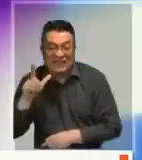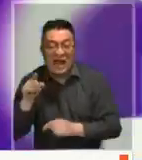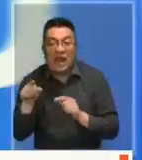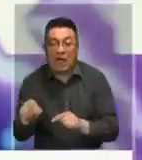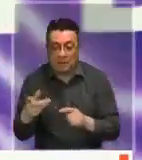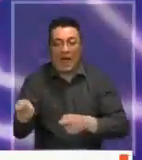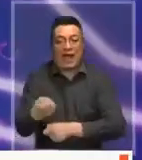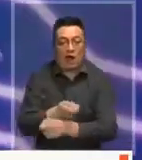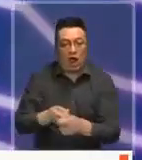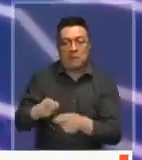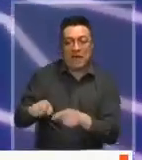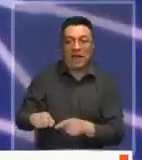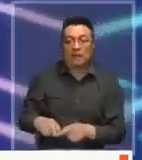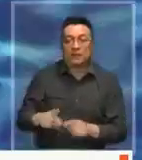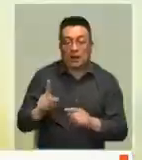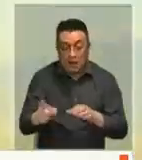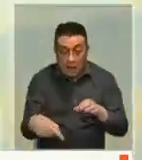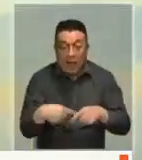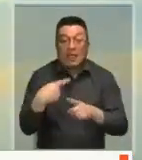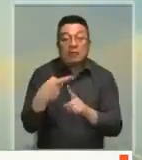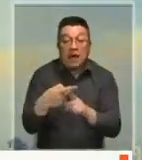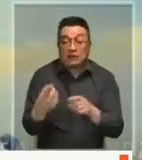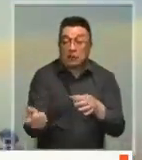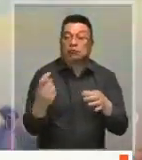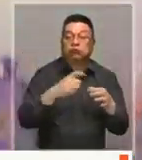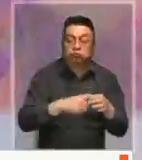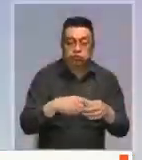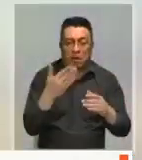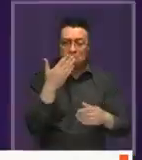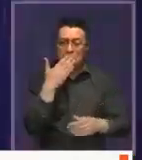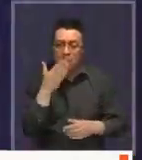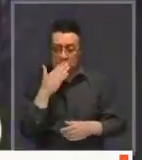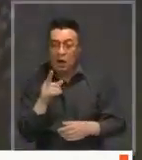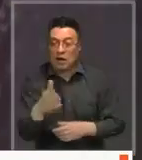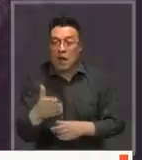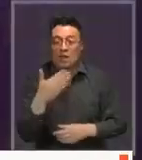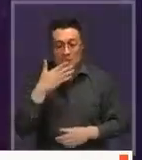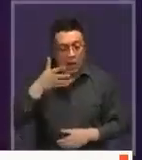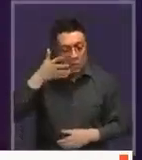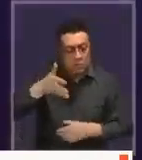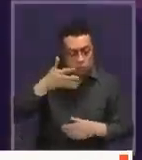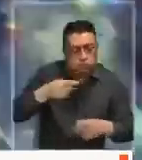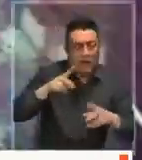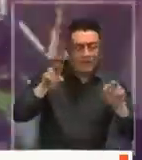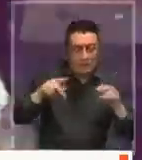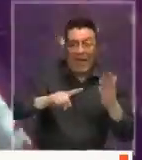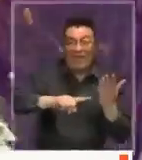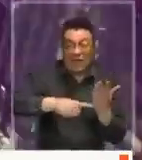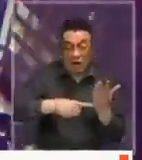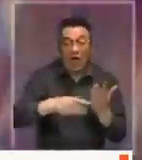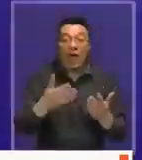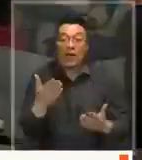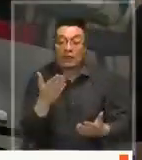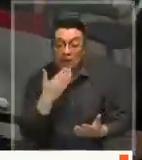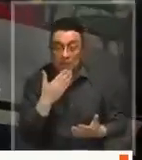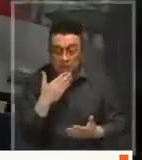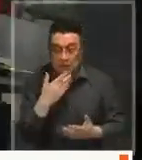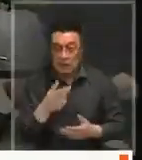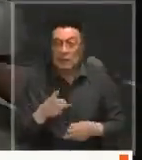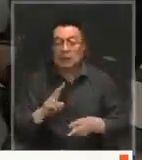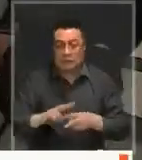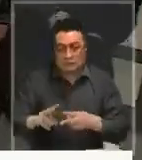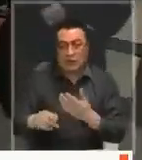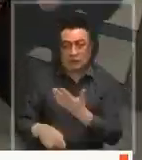economía. A lo que se suman expertos y startups. Por eso, no solo se hablará de tecnología, sino que también se hará. Hola de